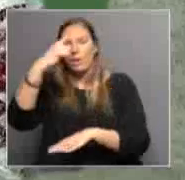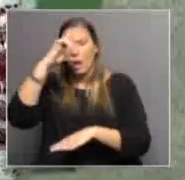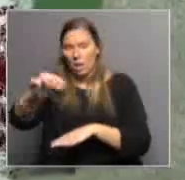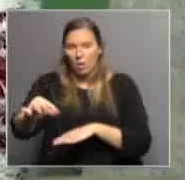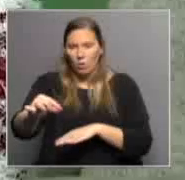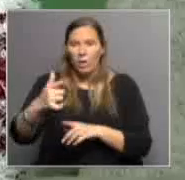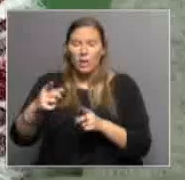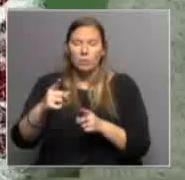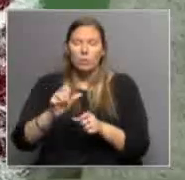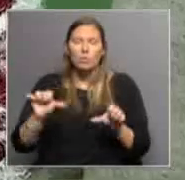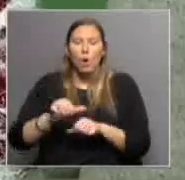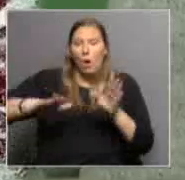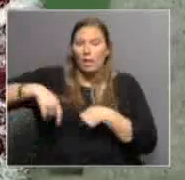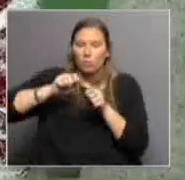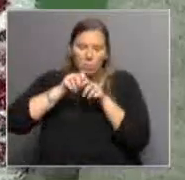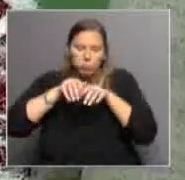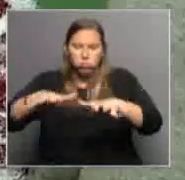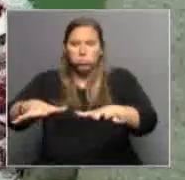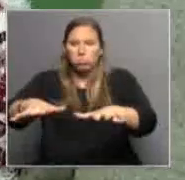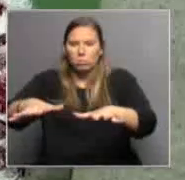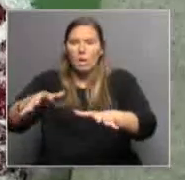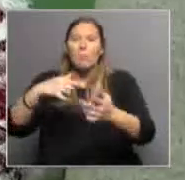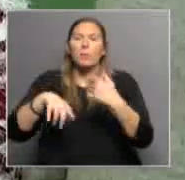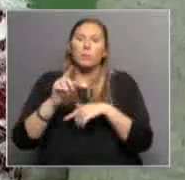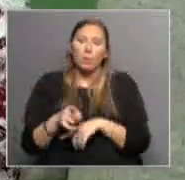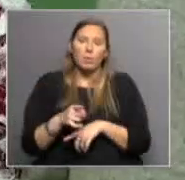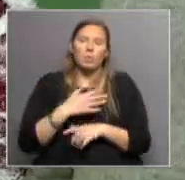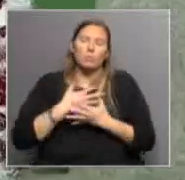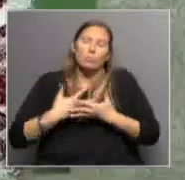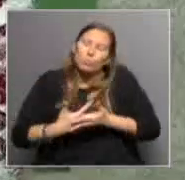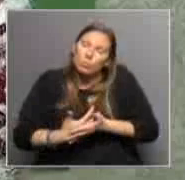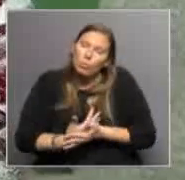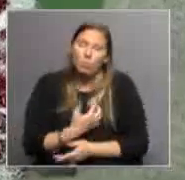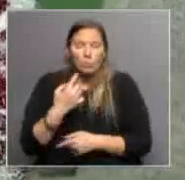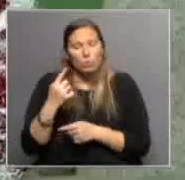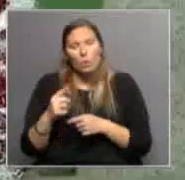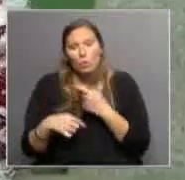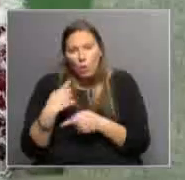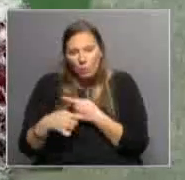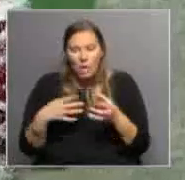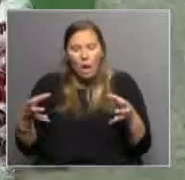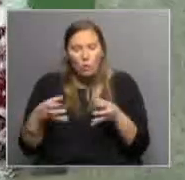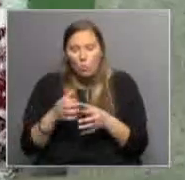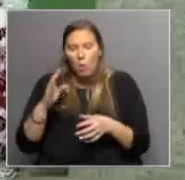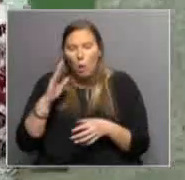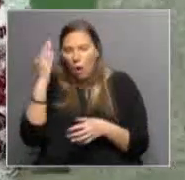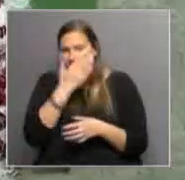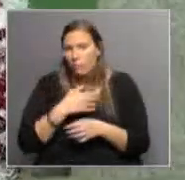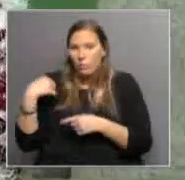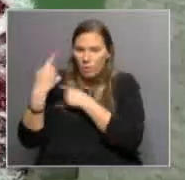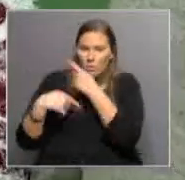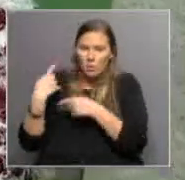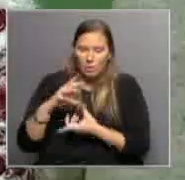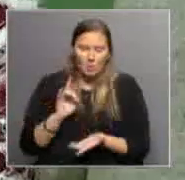el candombe, pero eso también es un duelo que todavía la población y el colectivo afrodescendiente, al haber sido